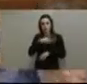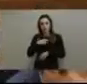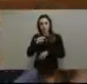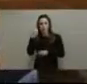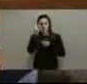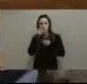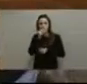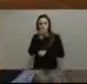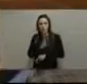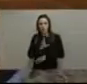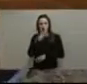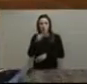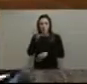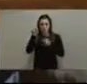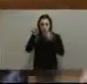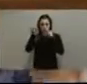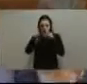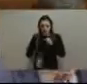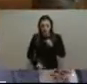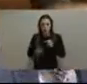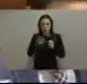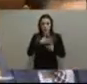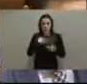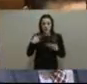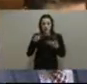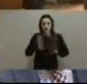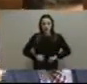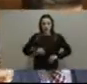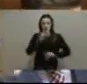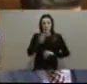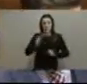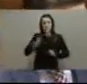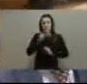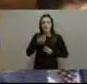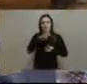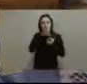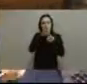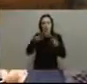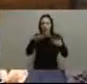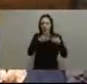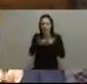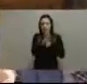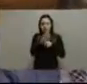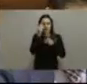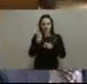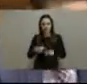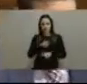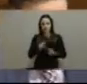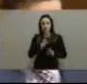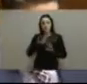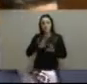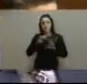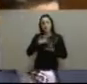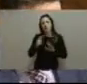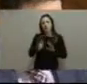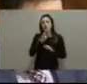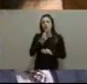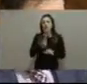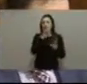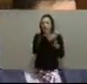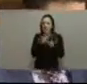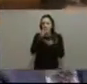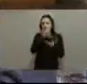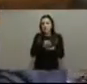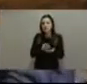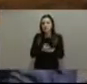haya decidido tenerlo en cuenta, porque sus primeras declaraciones y reacciones no iban en esa línea. Pero mire, yo ya le dije en más de una ocasión que valoro muy positivamente ese